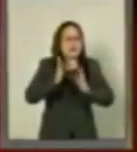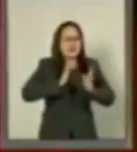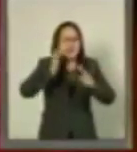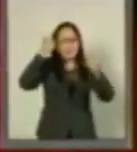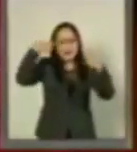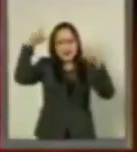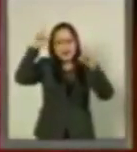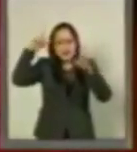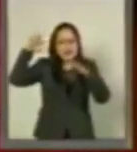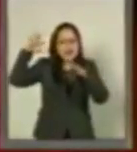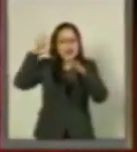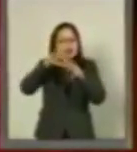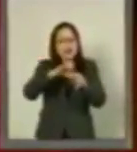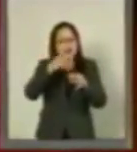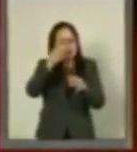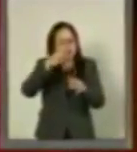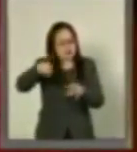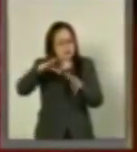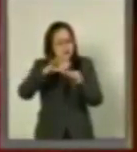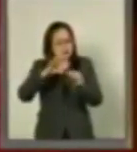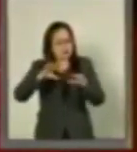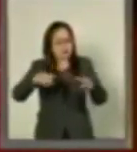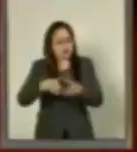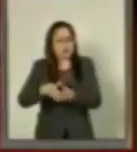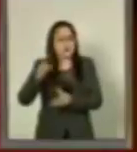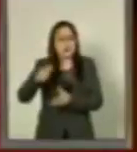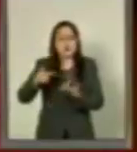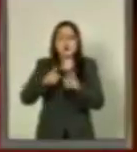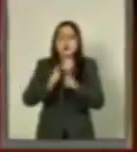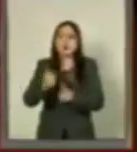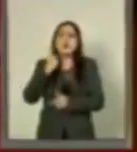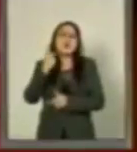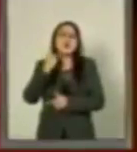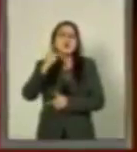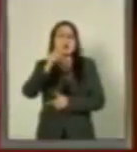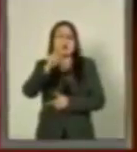Marina, el partido del gobierno aplaudió.